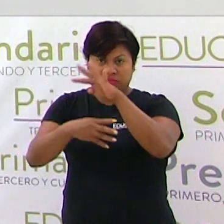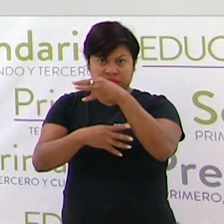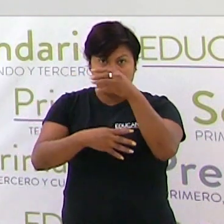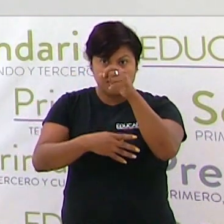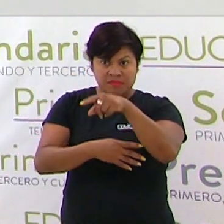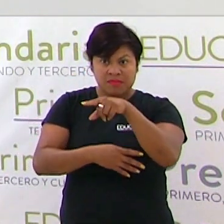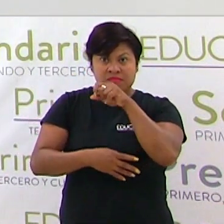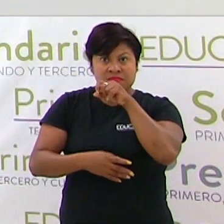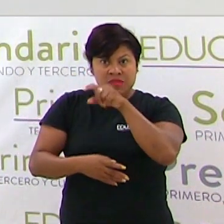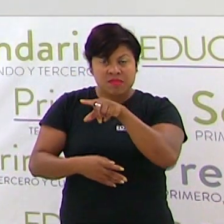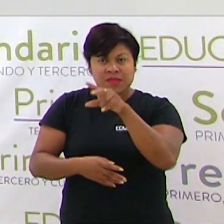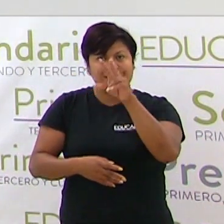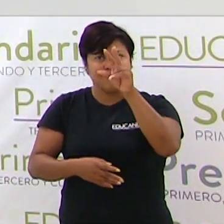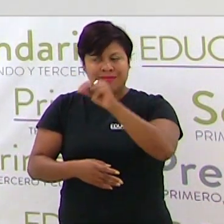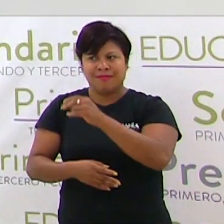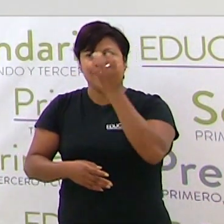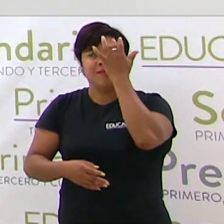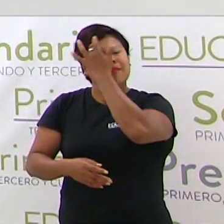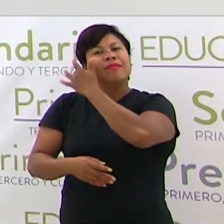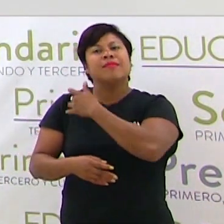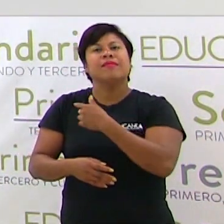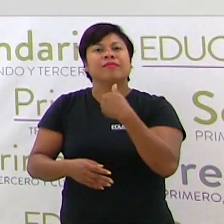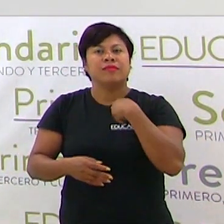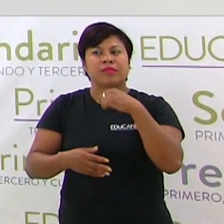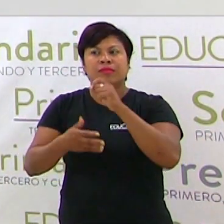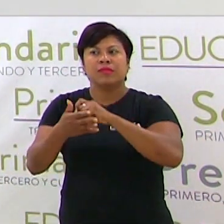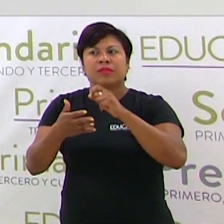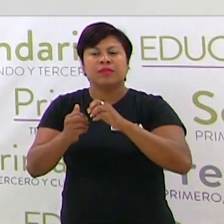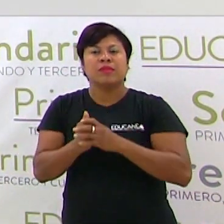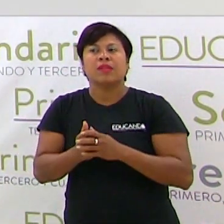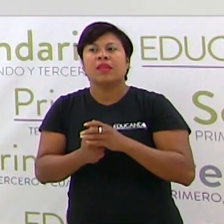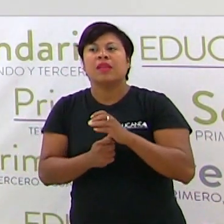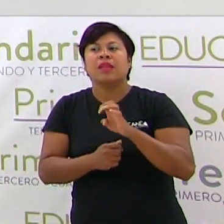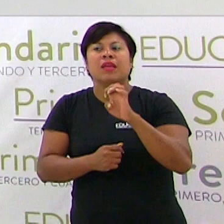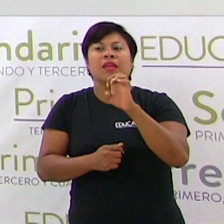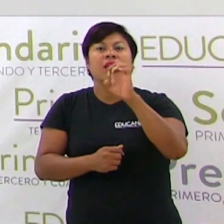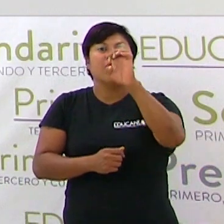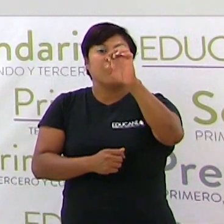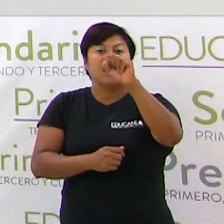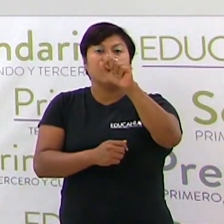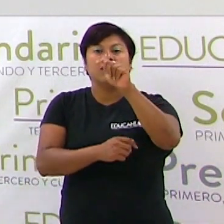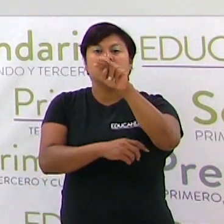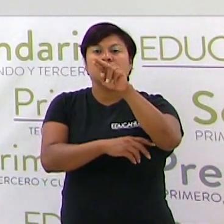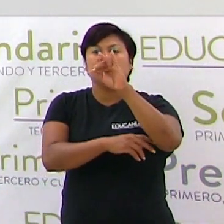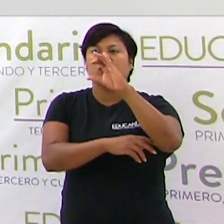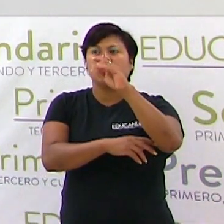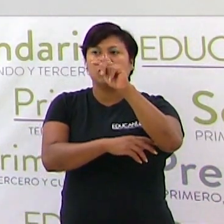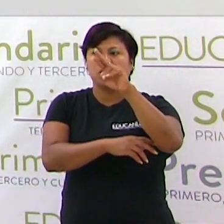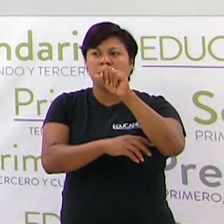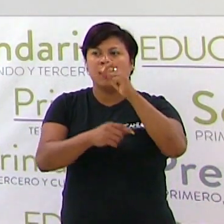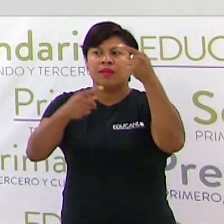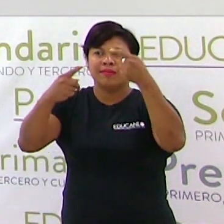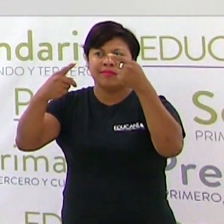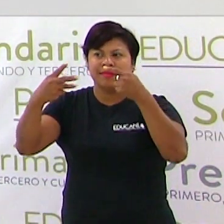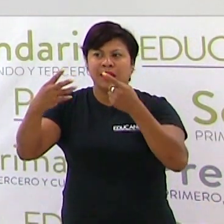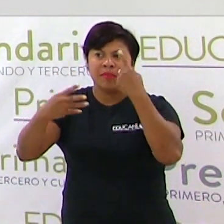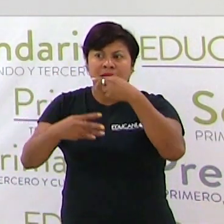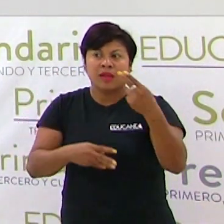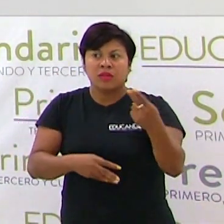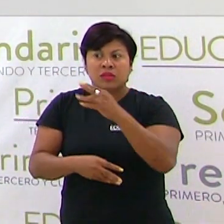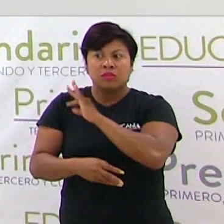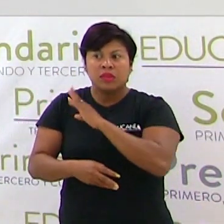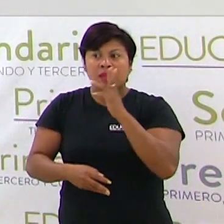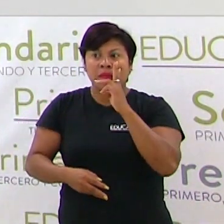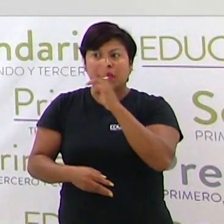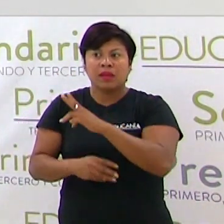entonces voy a quitar aquí lenguaje, voy a escribir estructura para que ustedes vean